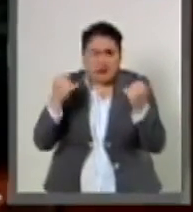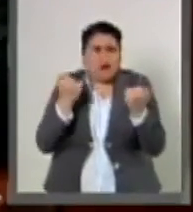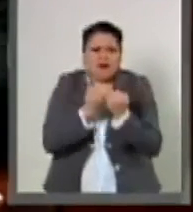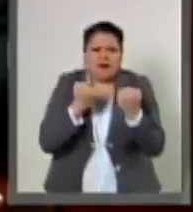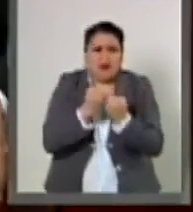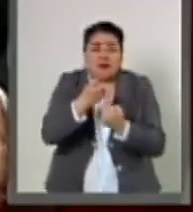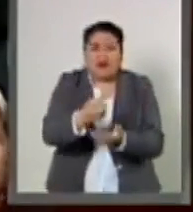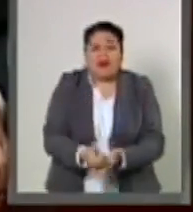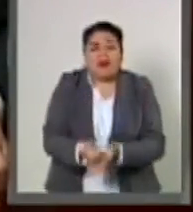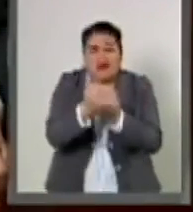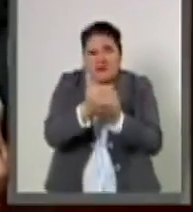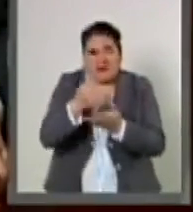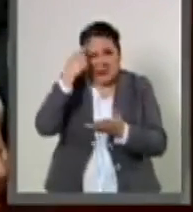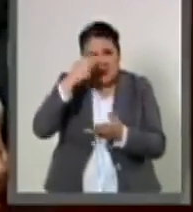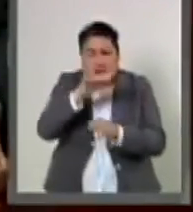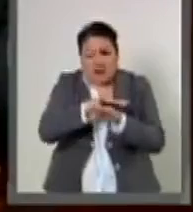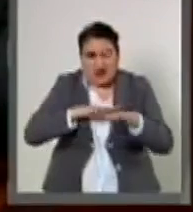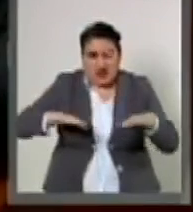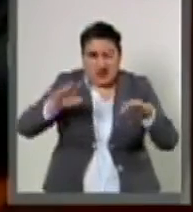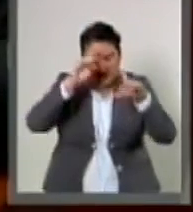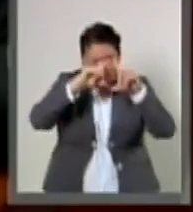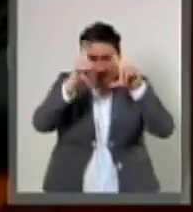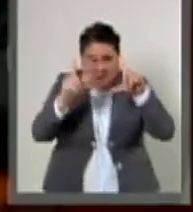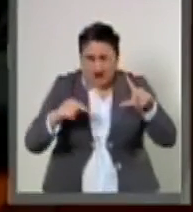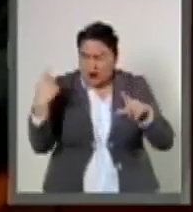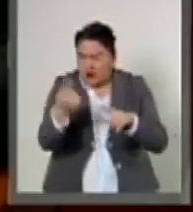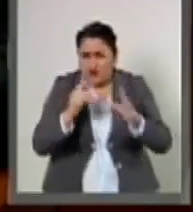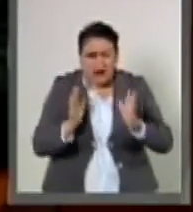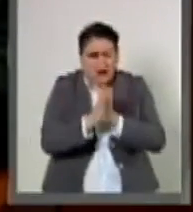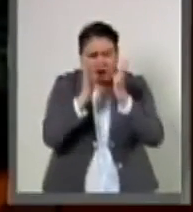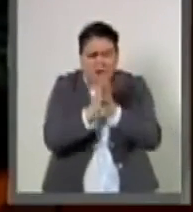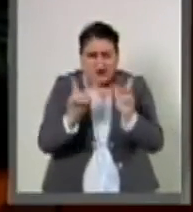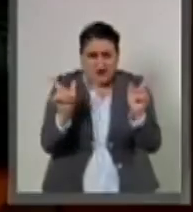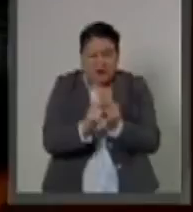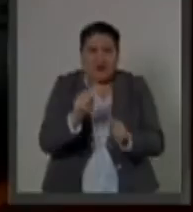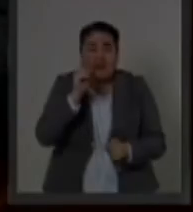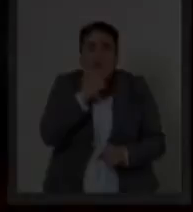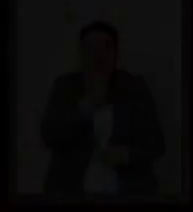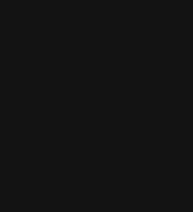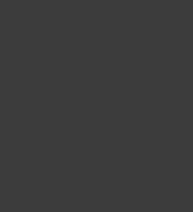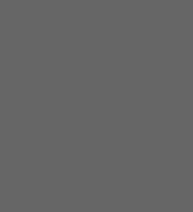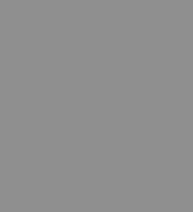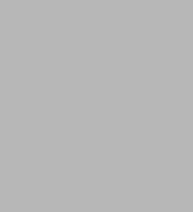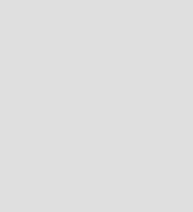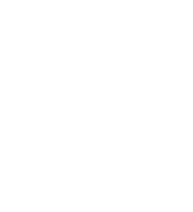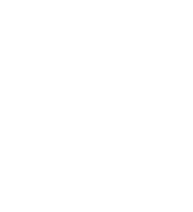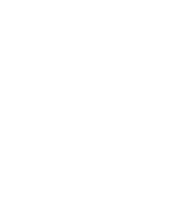en pro de fortalecer el Estado democrático. Es cuanto, señor presidente.